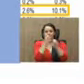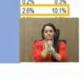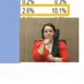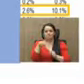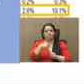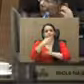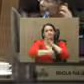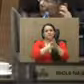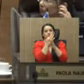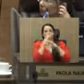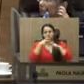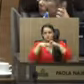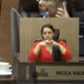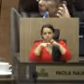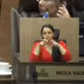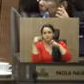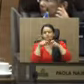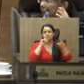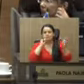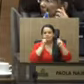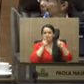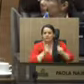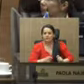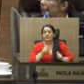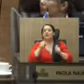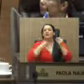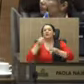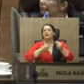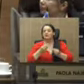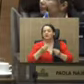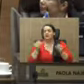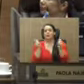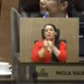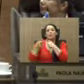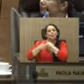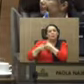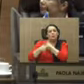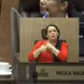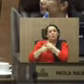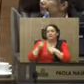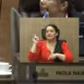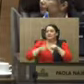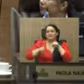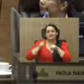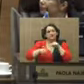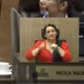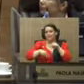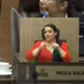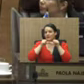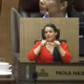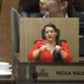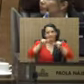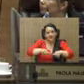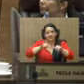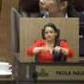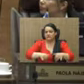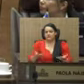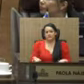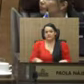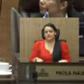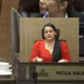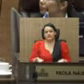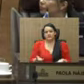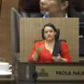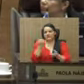tipo de transferencias hacen que con el tiempo se vuelva insostenible. Repito, insostenible